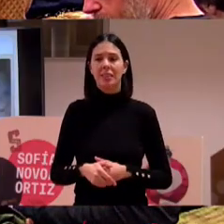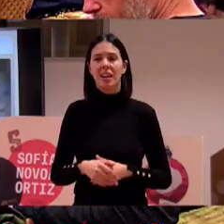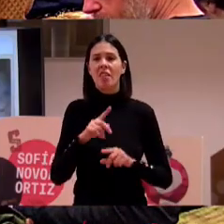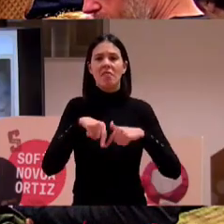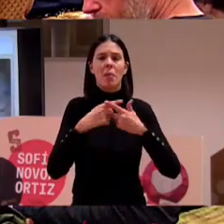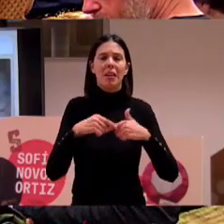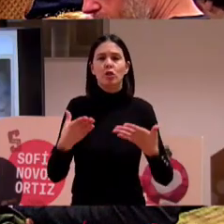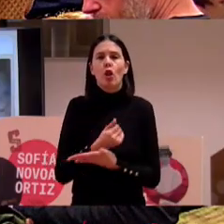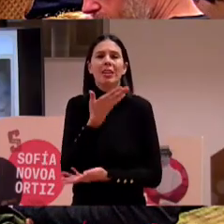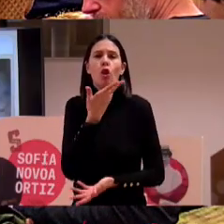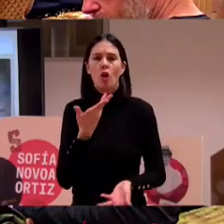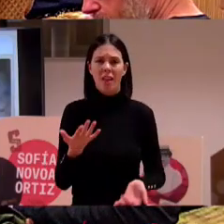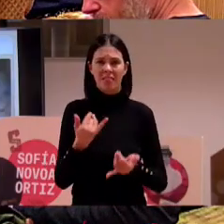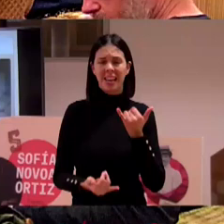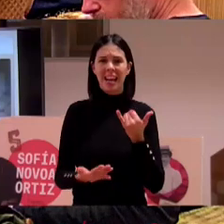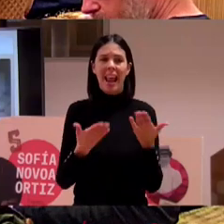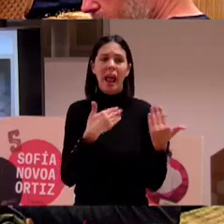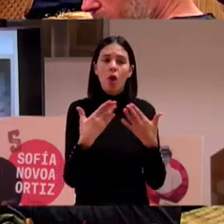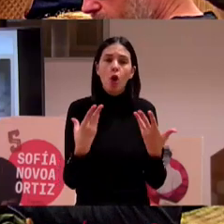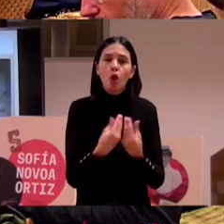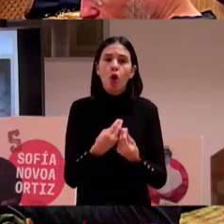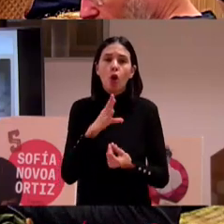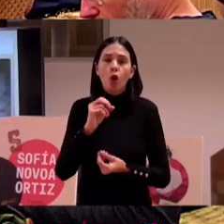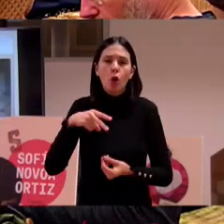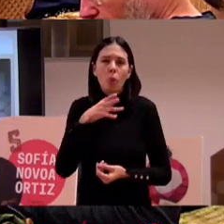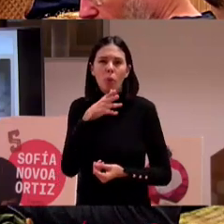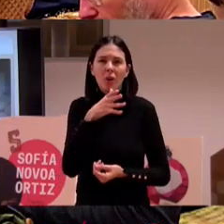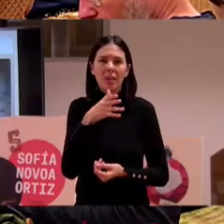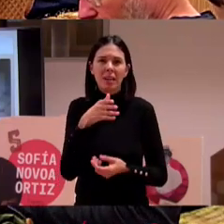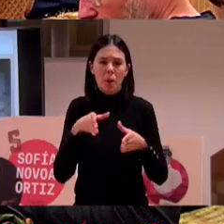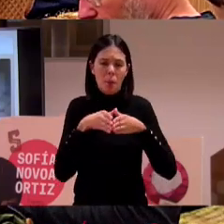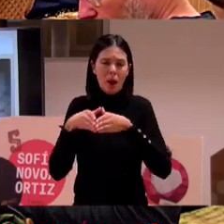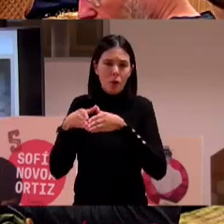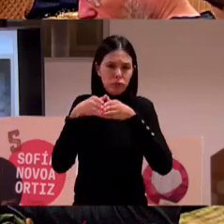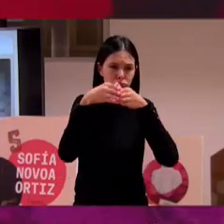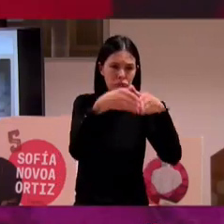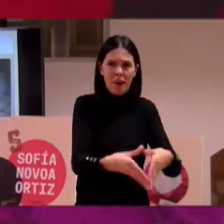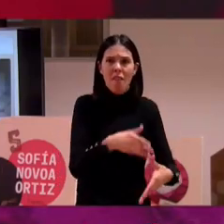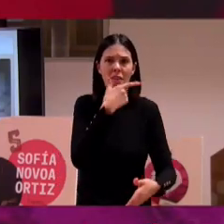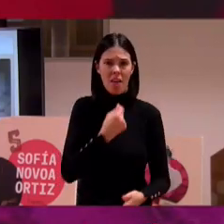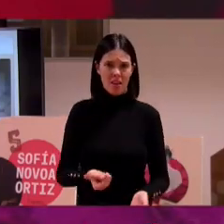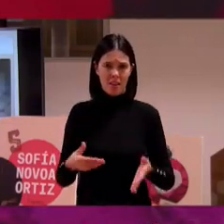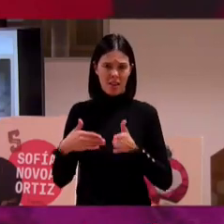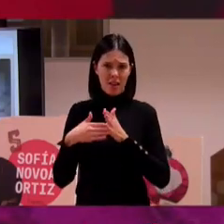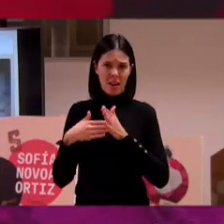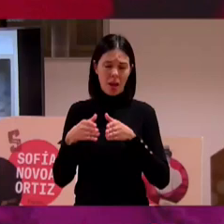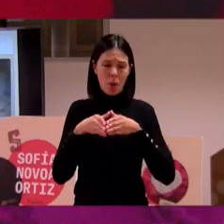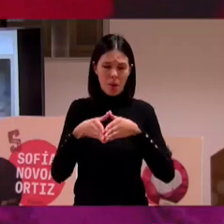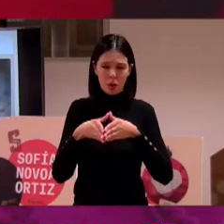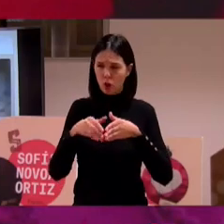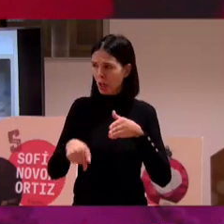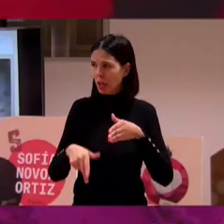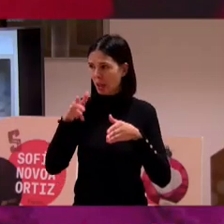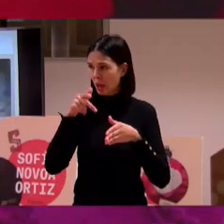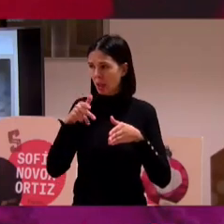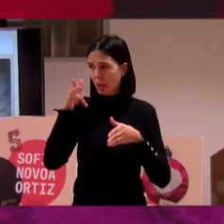o sea, todos esta relación co Con é que o barco era moi fácil de checar ali. O barco saía de aquí. El